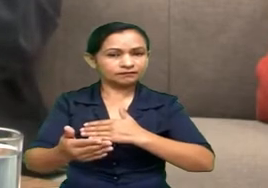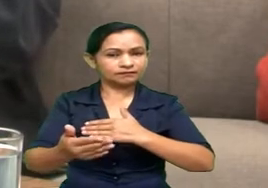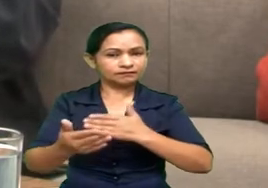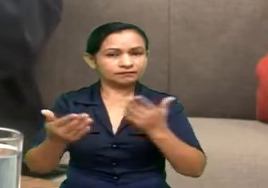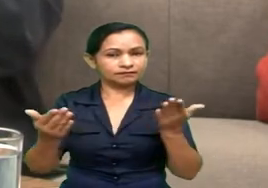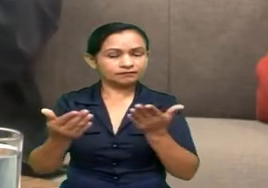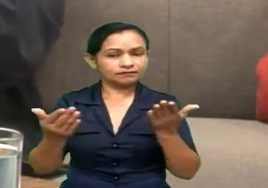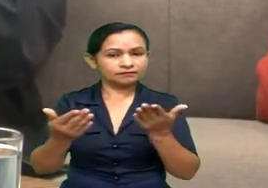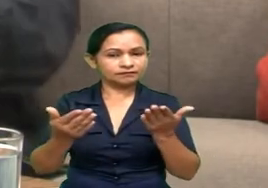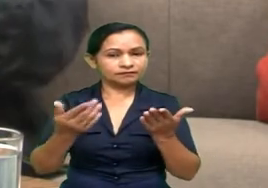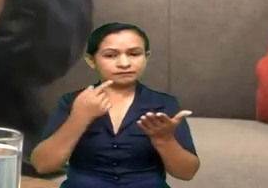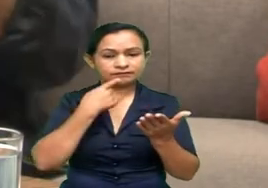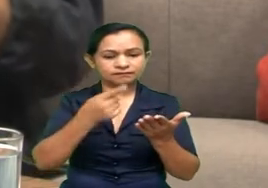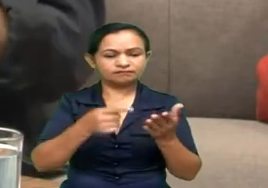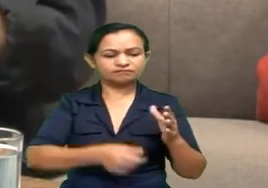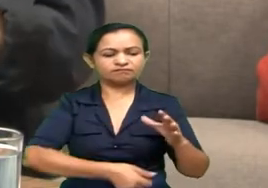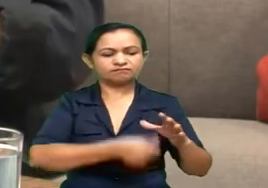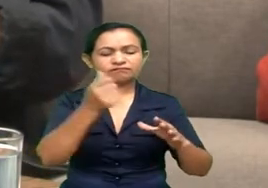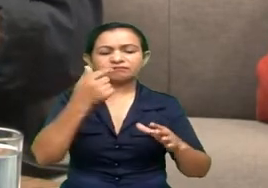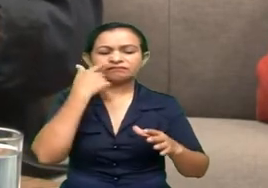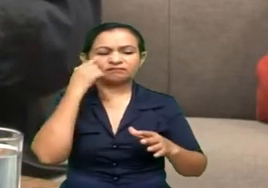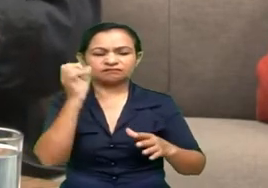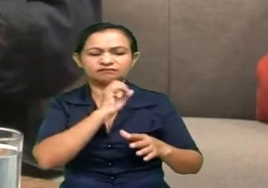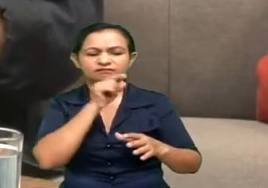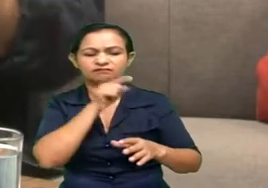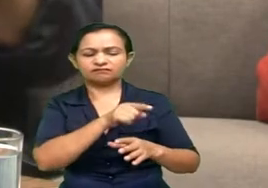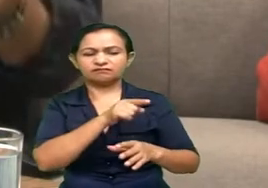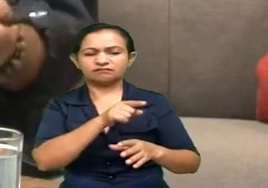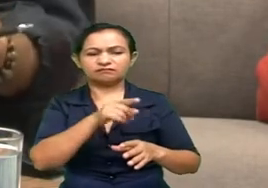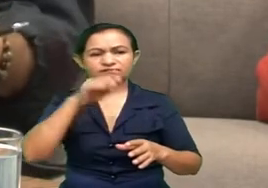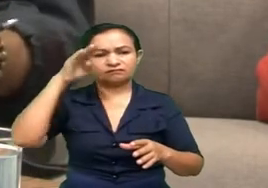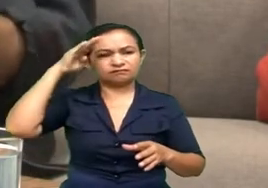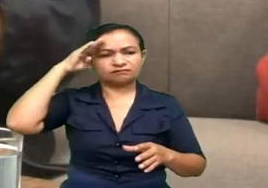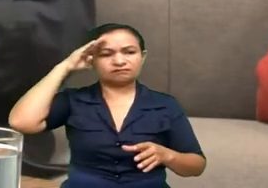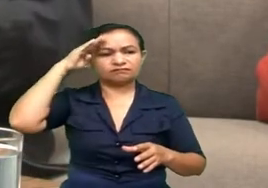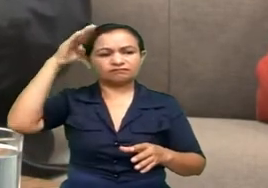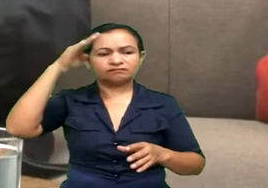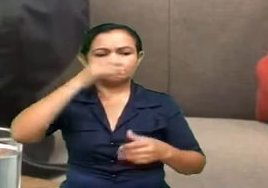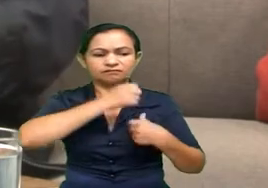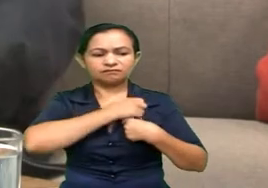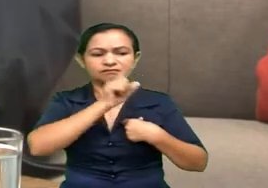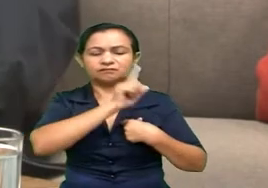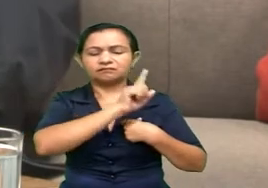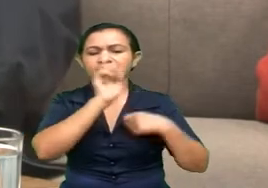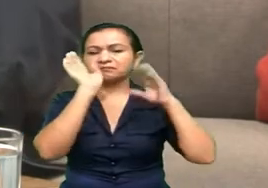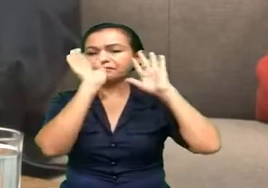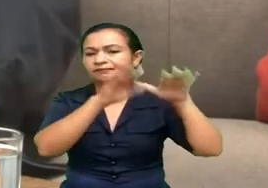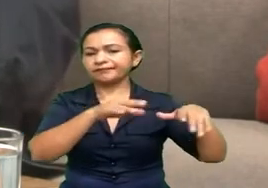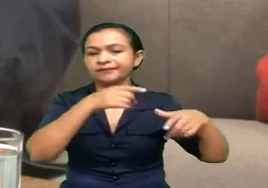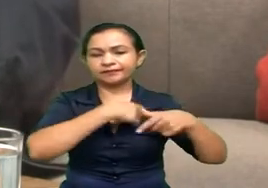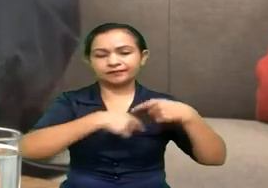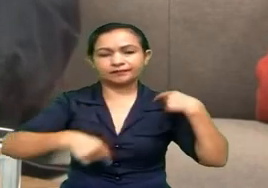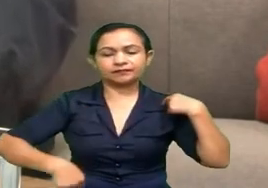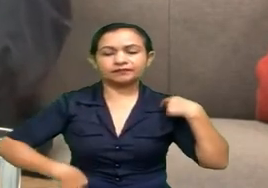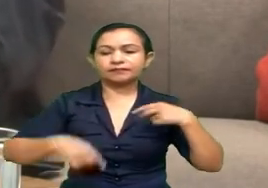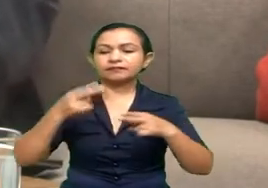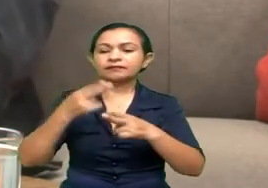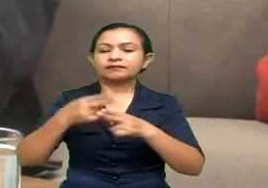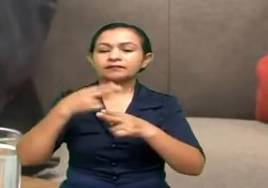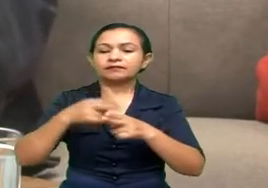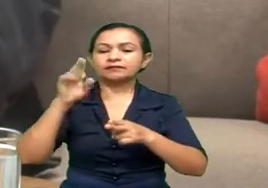él destituye y desconoce a Patricio Rivas como presidente y nombra a